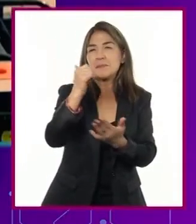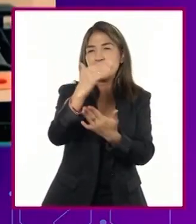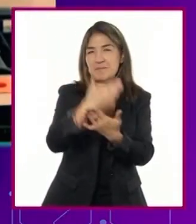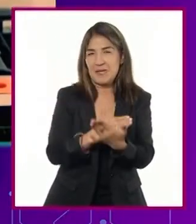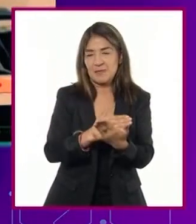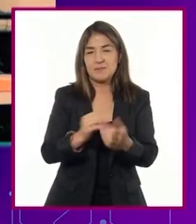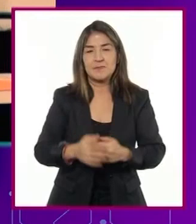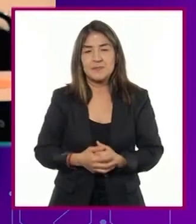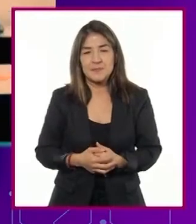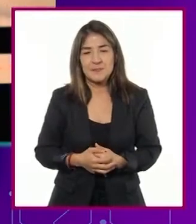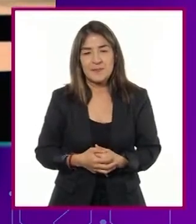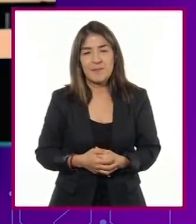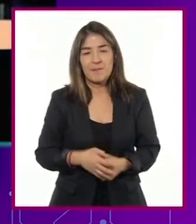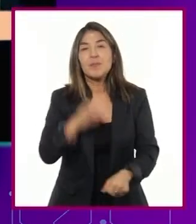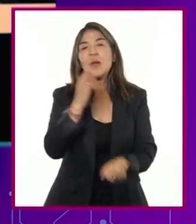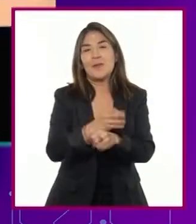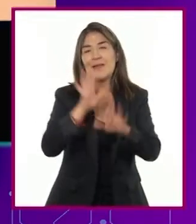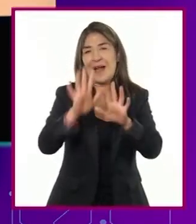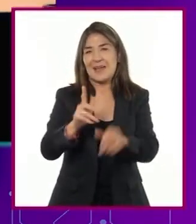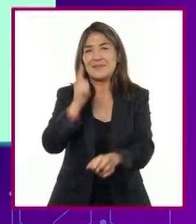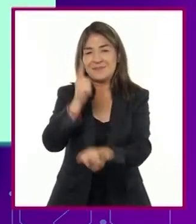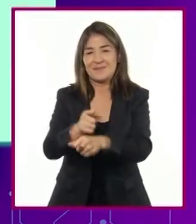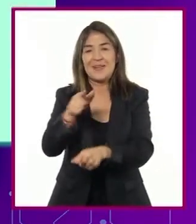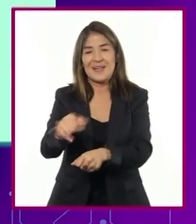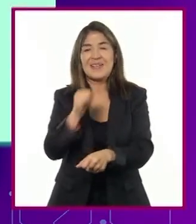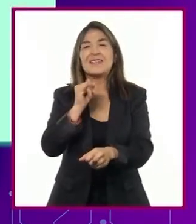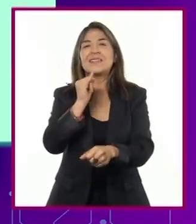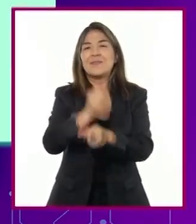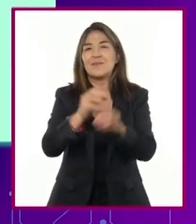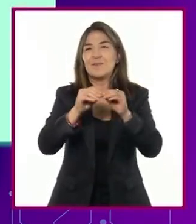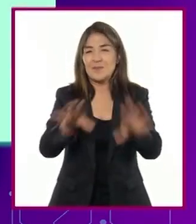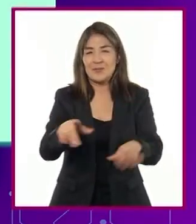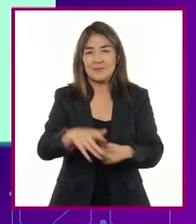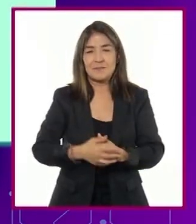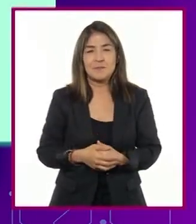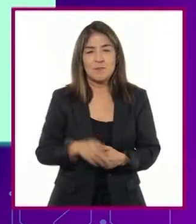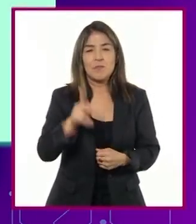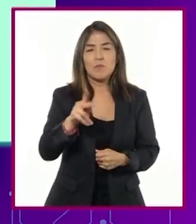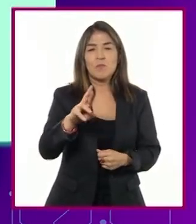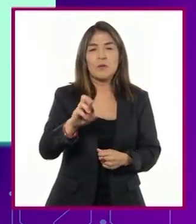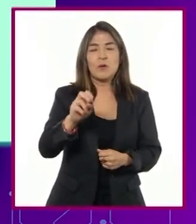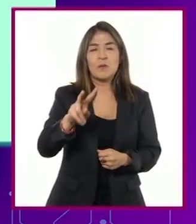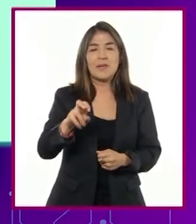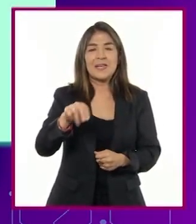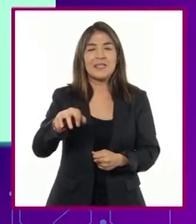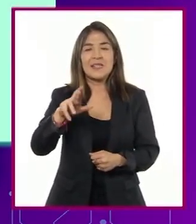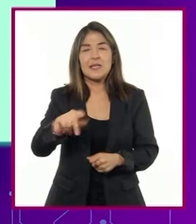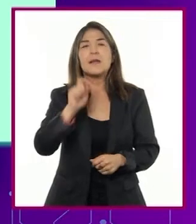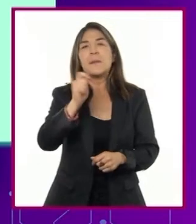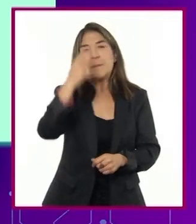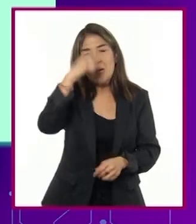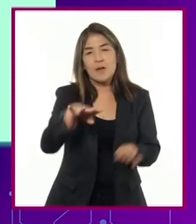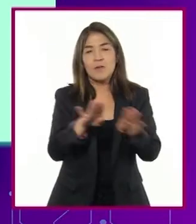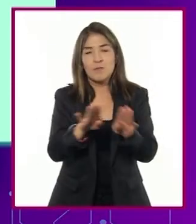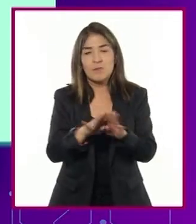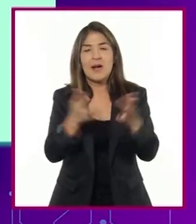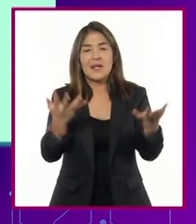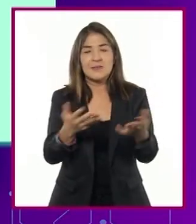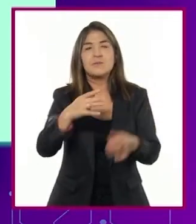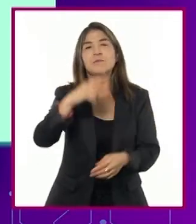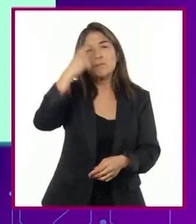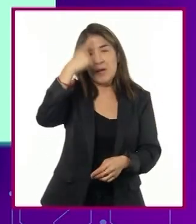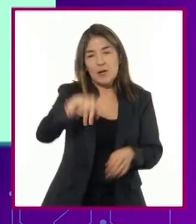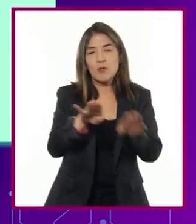Por fin lo encontré. Aquí está la definición. La prevención consiste en desarrollar capacidades,